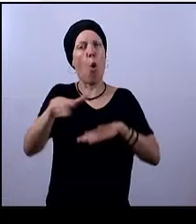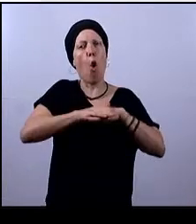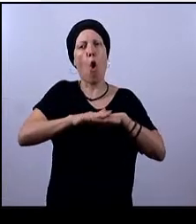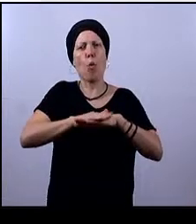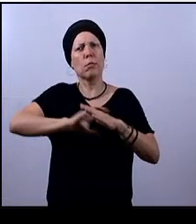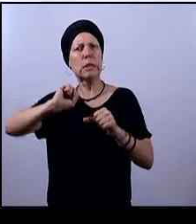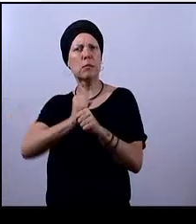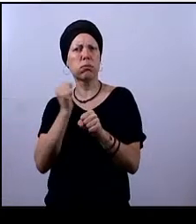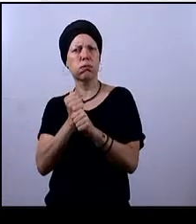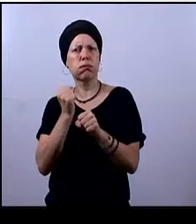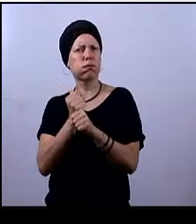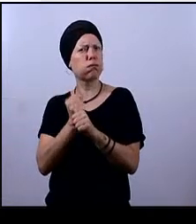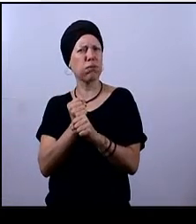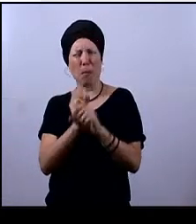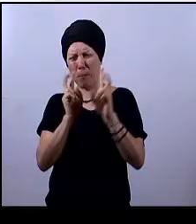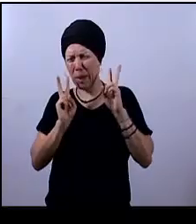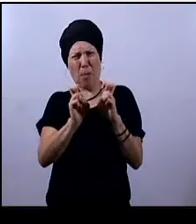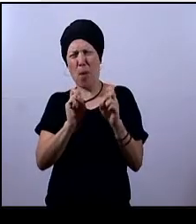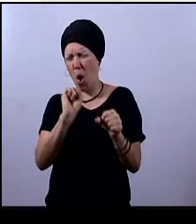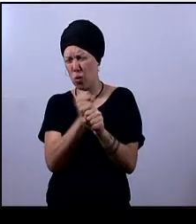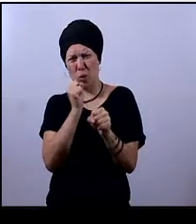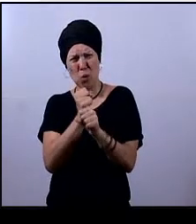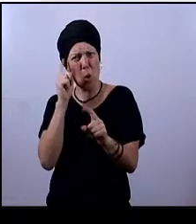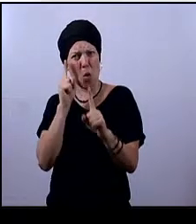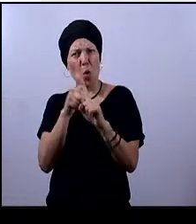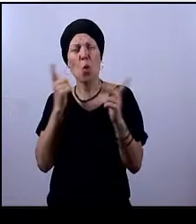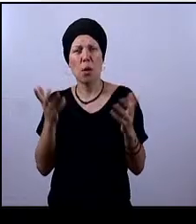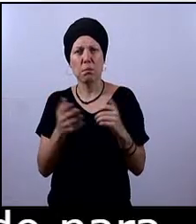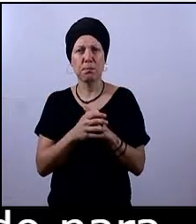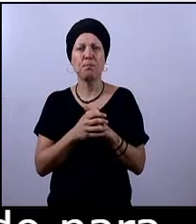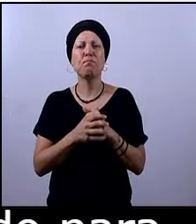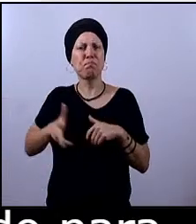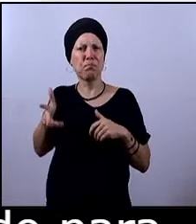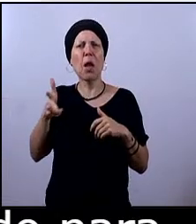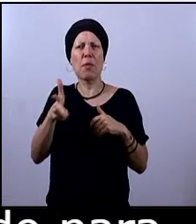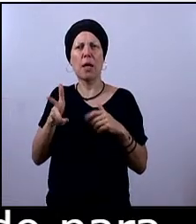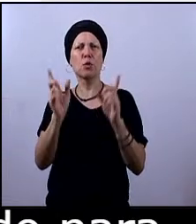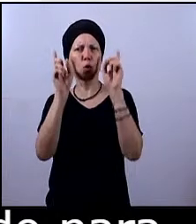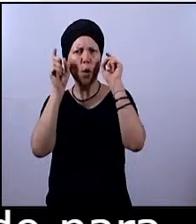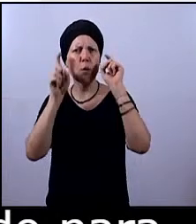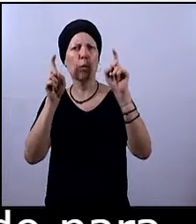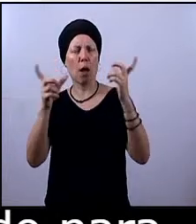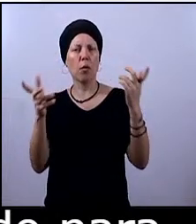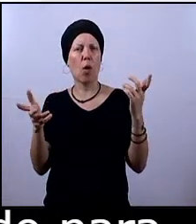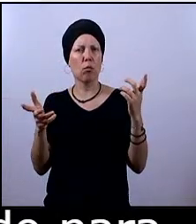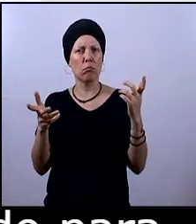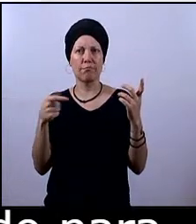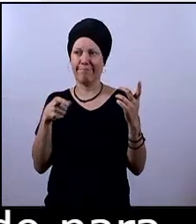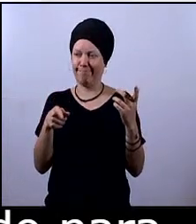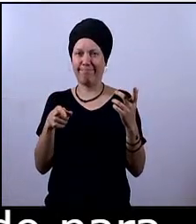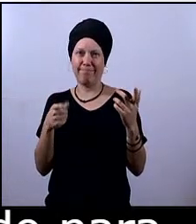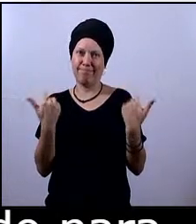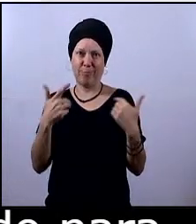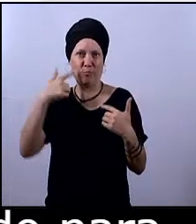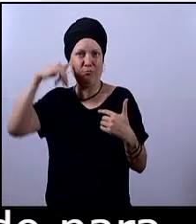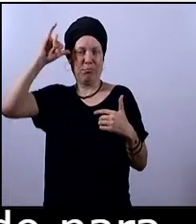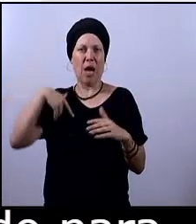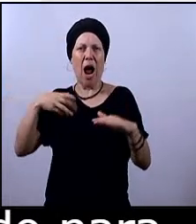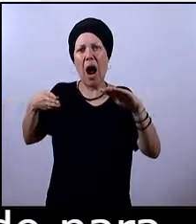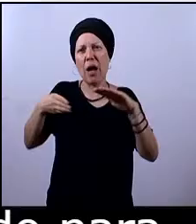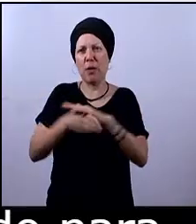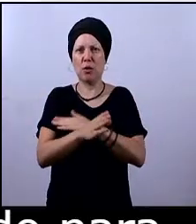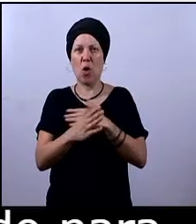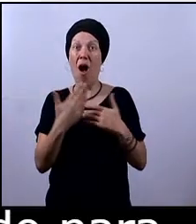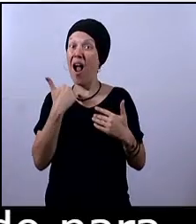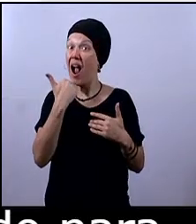ha trabajado desde el primer momento para garantizar ese derecho a la educación, que es lo que está en juego, el acceso de estos